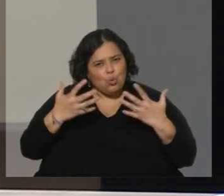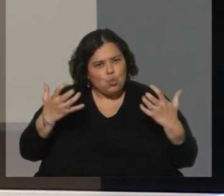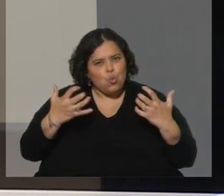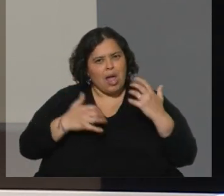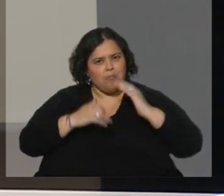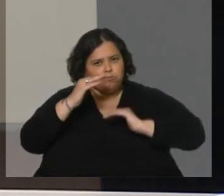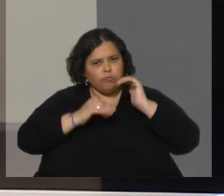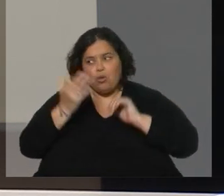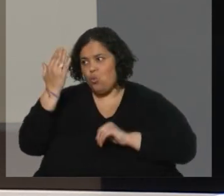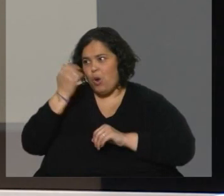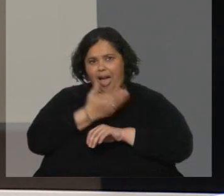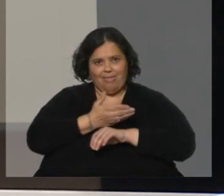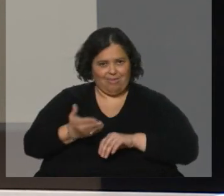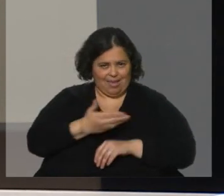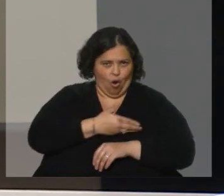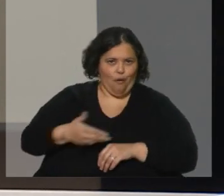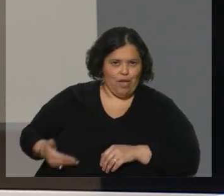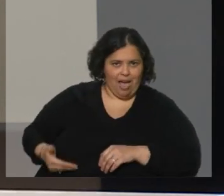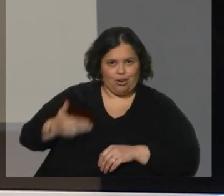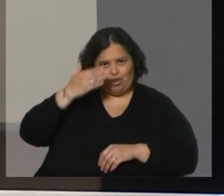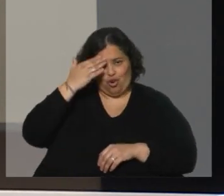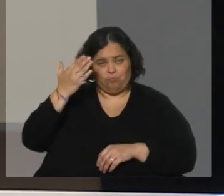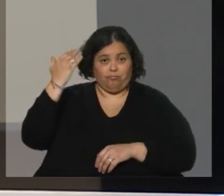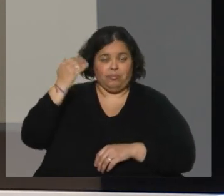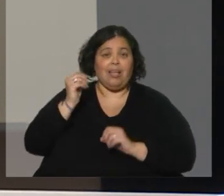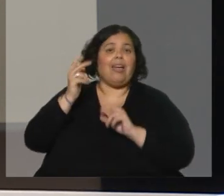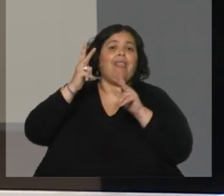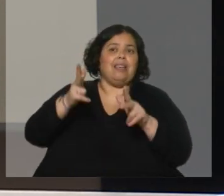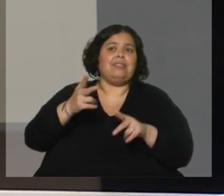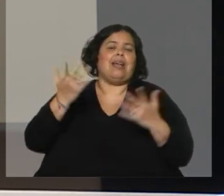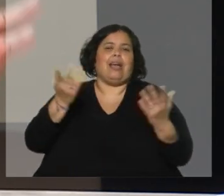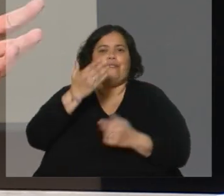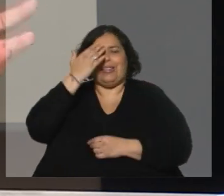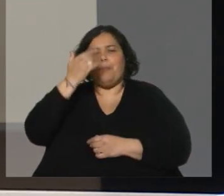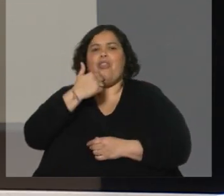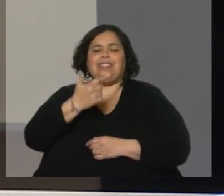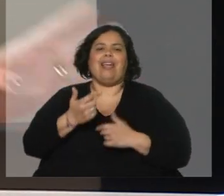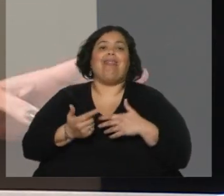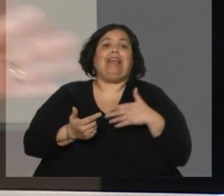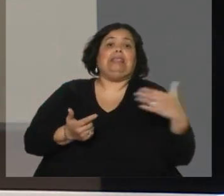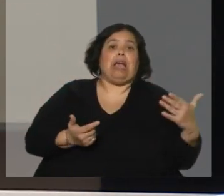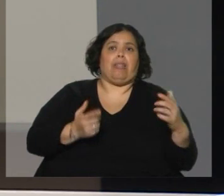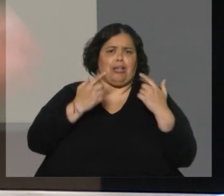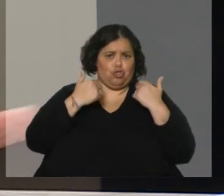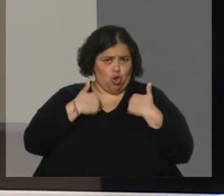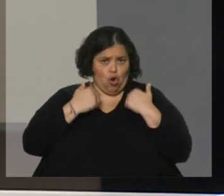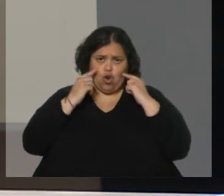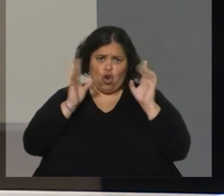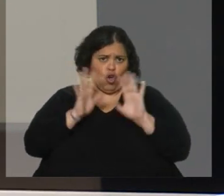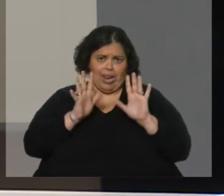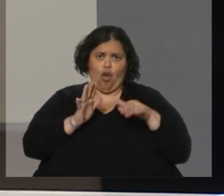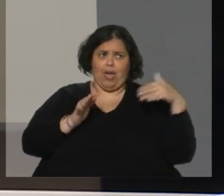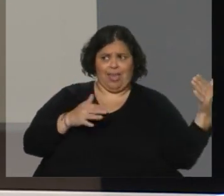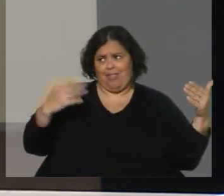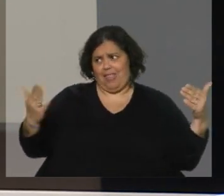que que se supone o se autocalifica o se auto asigna o auto percibe de izquierda Yo no creo en la polarización de